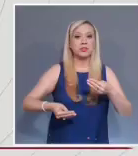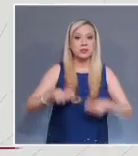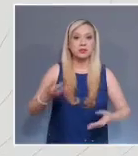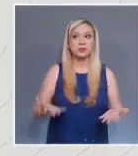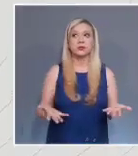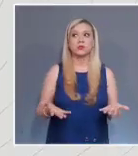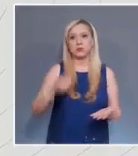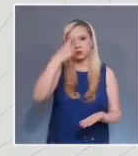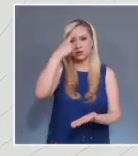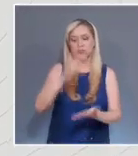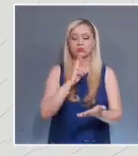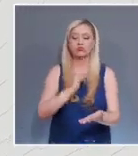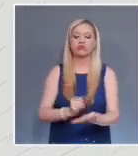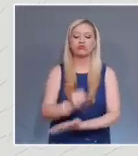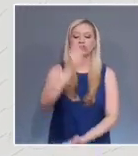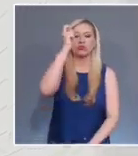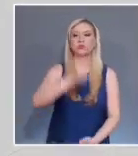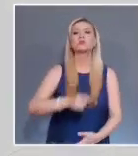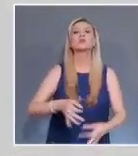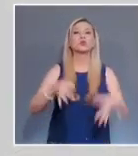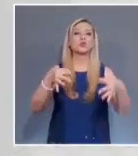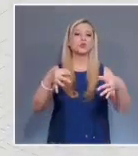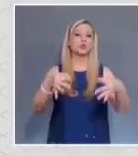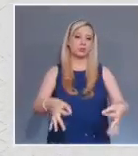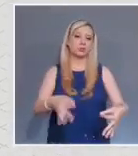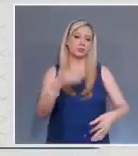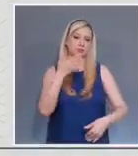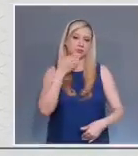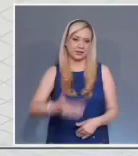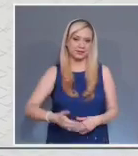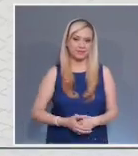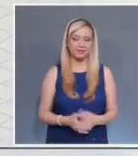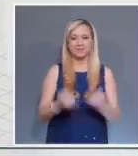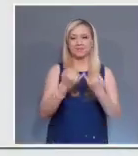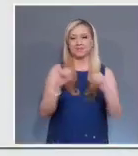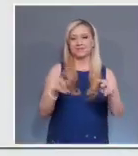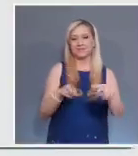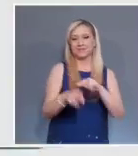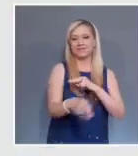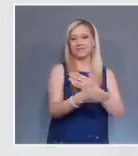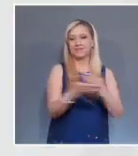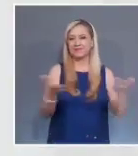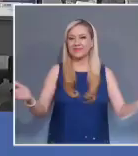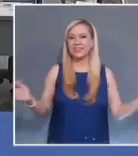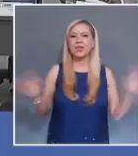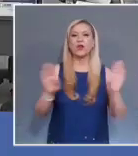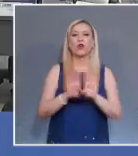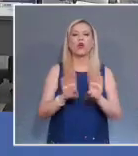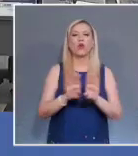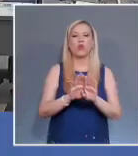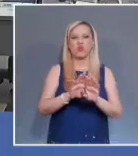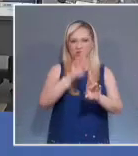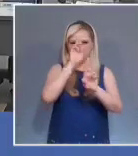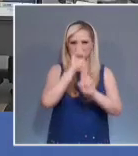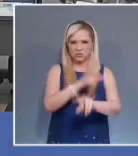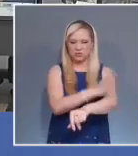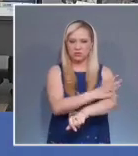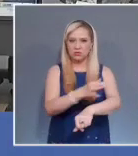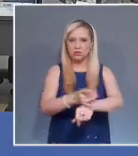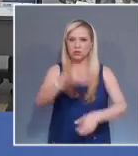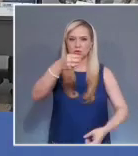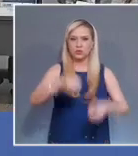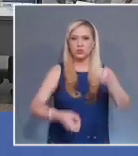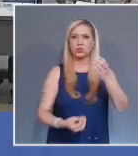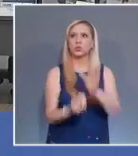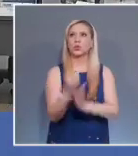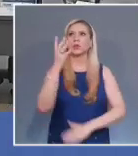toman. Al inaugurar el coloquio Ética Judicial en la Era Digital y Justicia Abierta, el magistrado presidente dijo